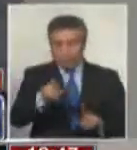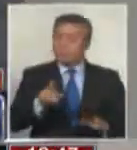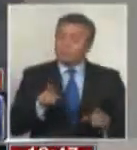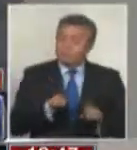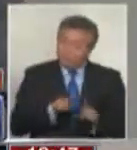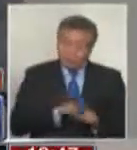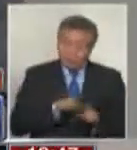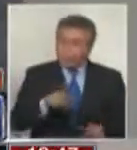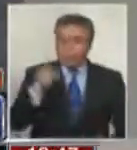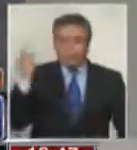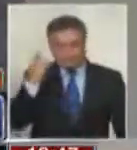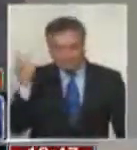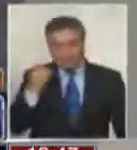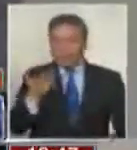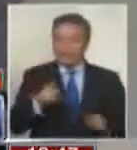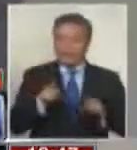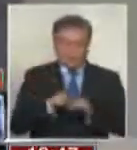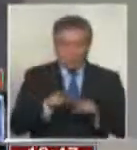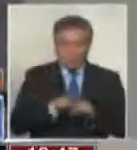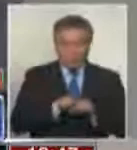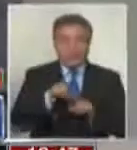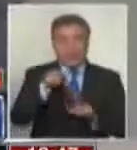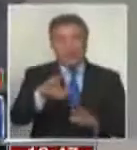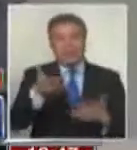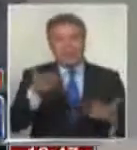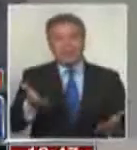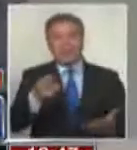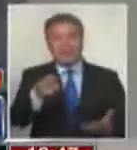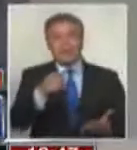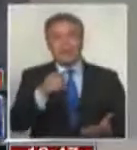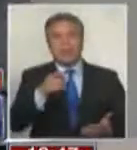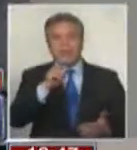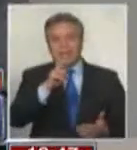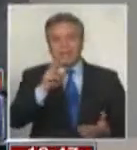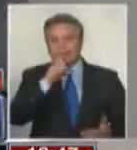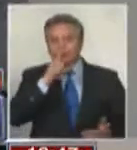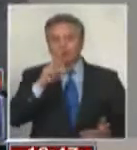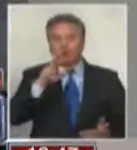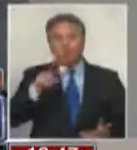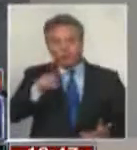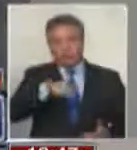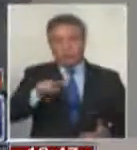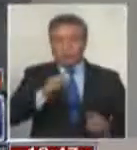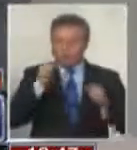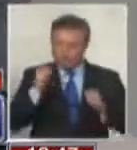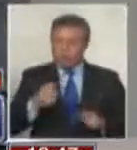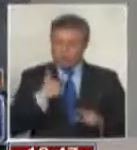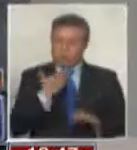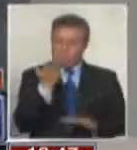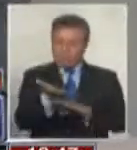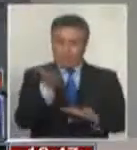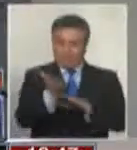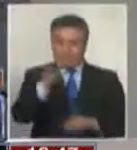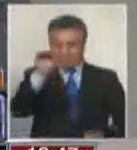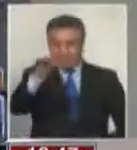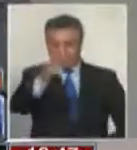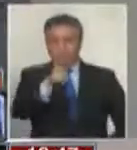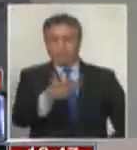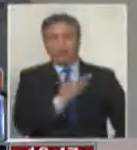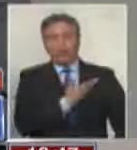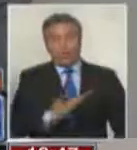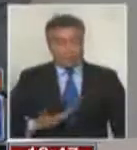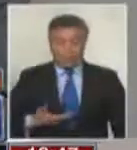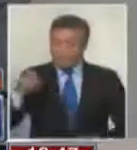y como los rectores podemos creo yo demandar no del gobierno y ciertamente del